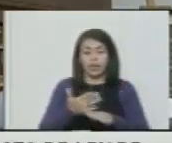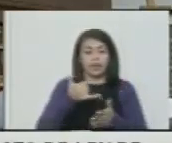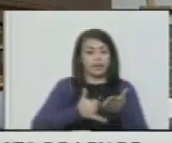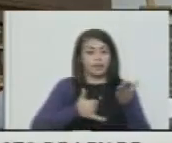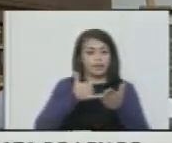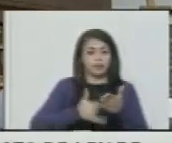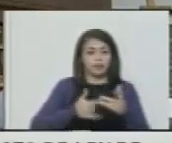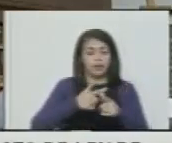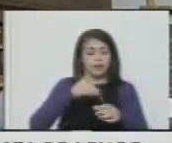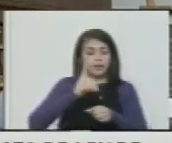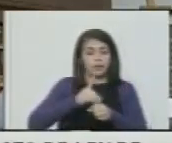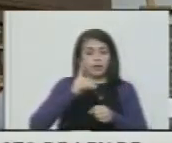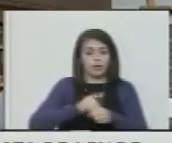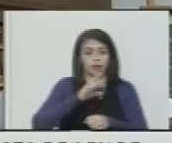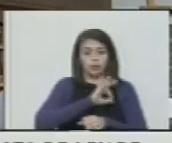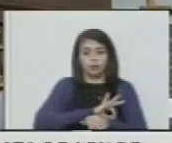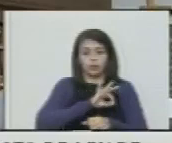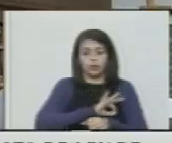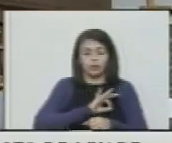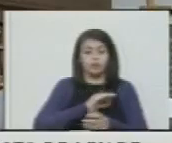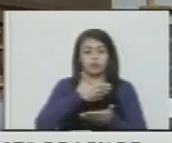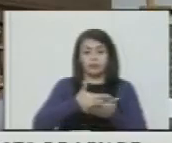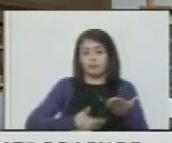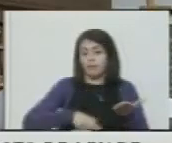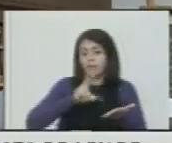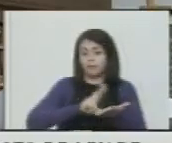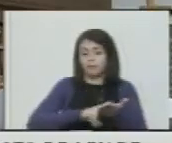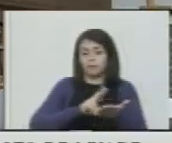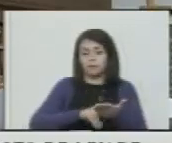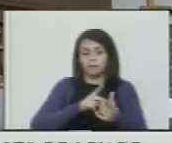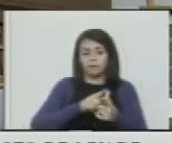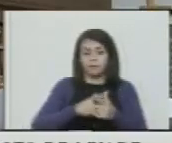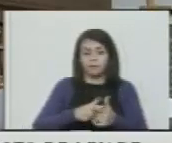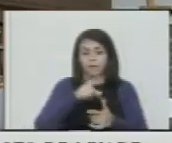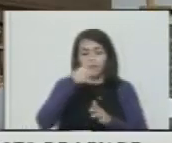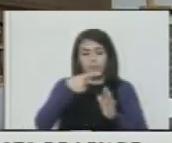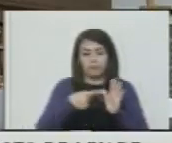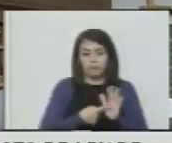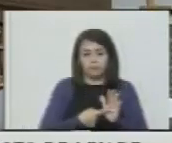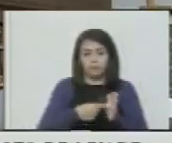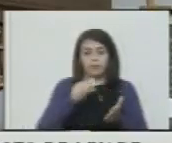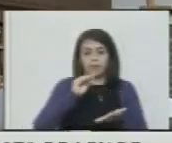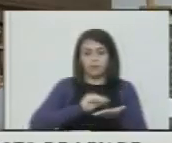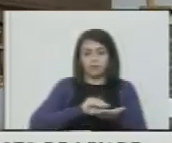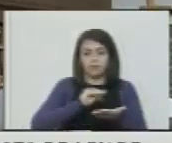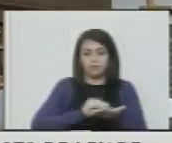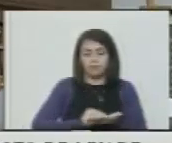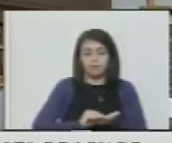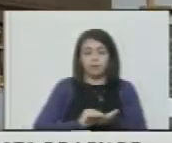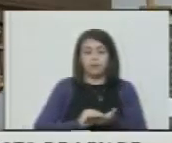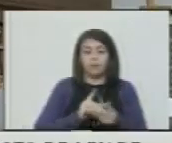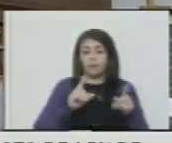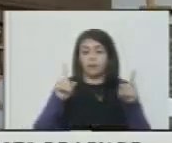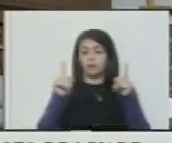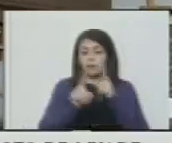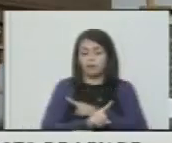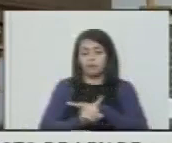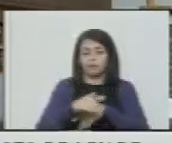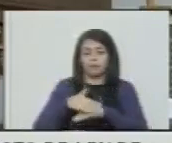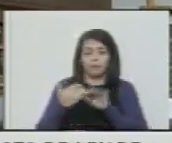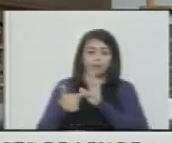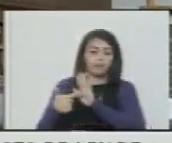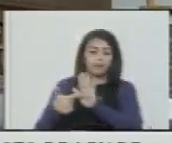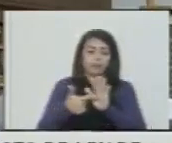Por la inscripción en el registro de sociedades de corretaje de seguros, 1000 veces el tipo de